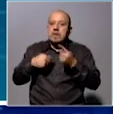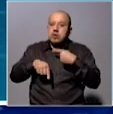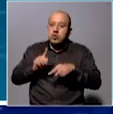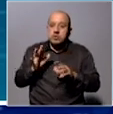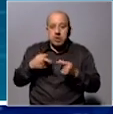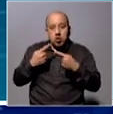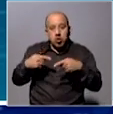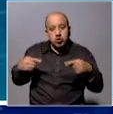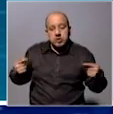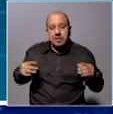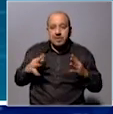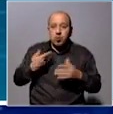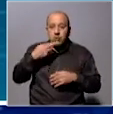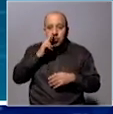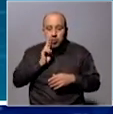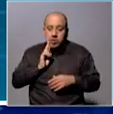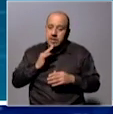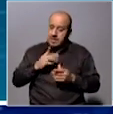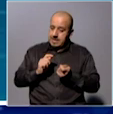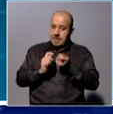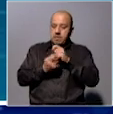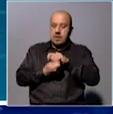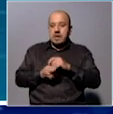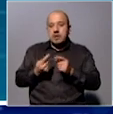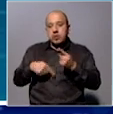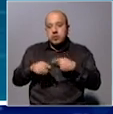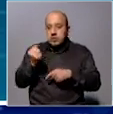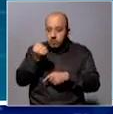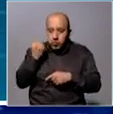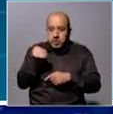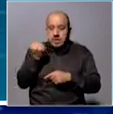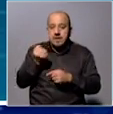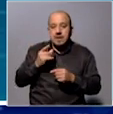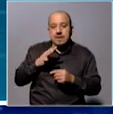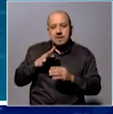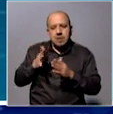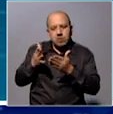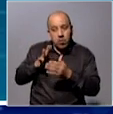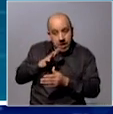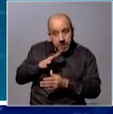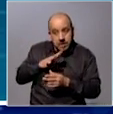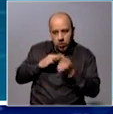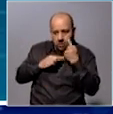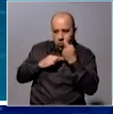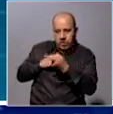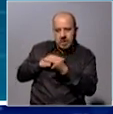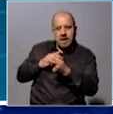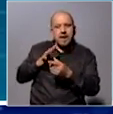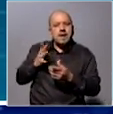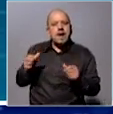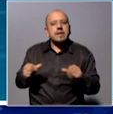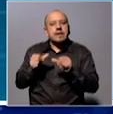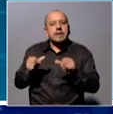que son muy conductuales y que lo importante es, cuando aparecen estas cuestiones, lo que hay que hacer